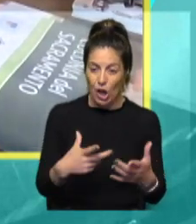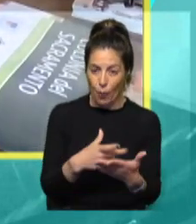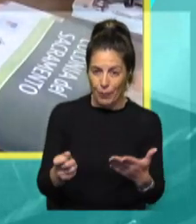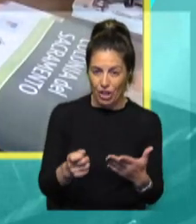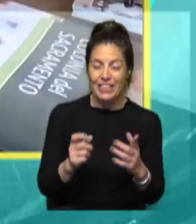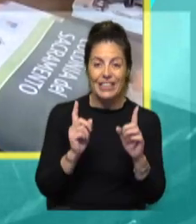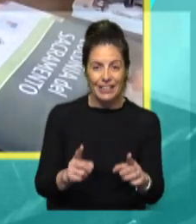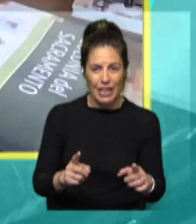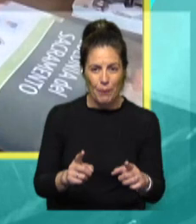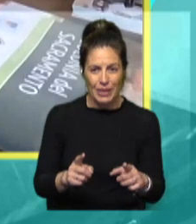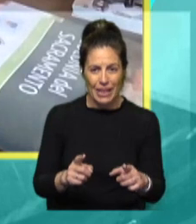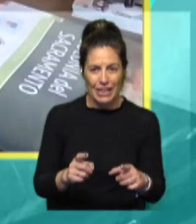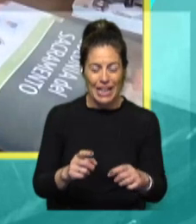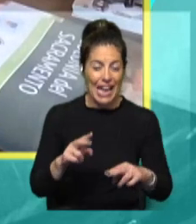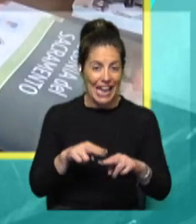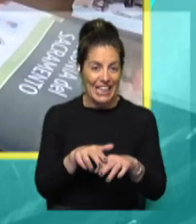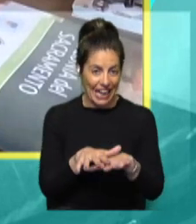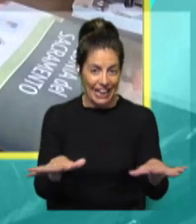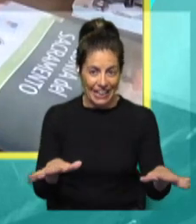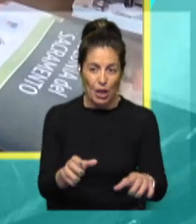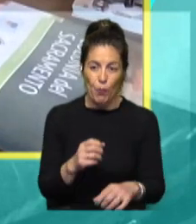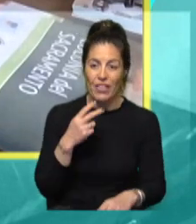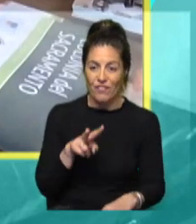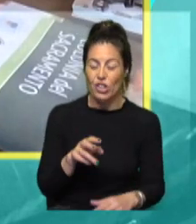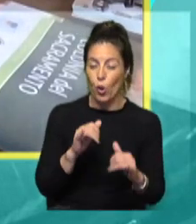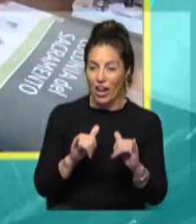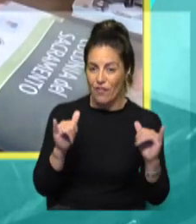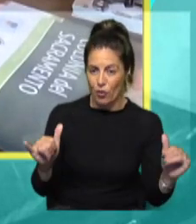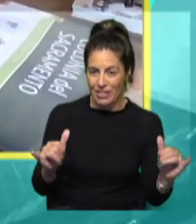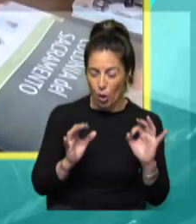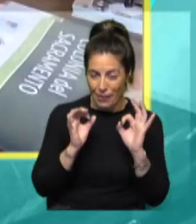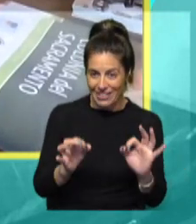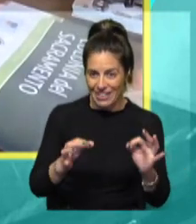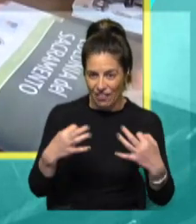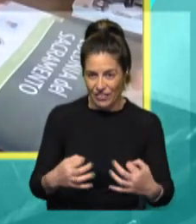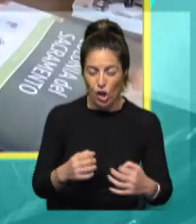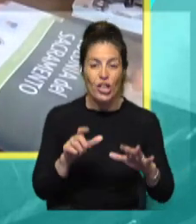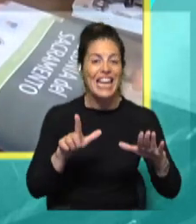y Encuentro Diverso Hoy pueden encontrar toda la información para llegar a eso. Qué hoy